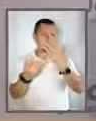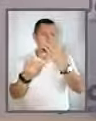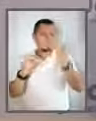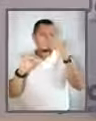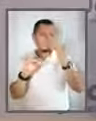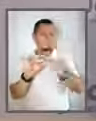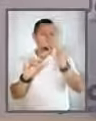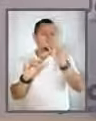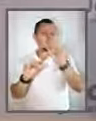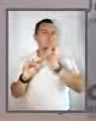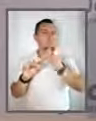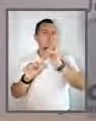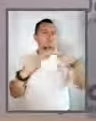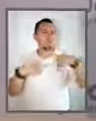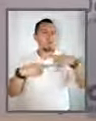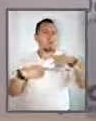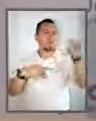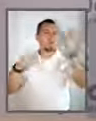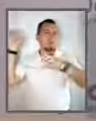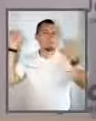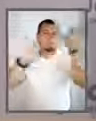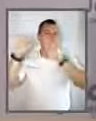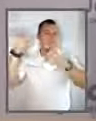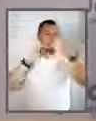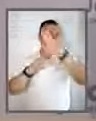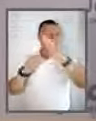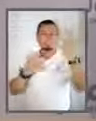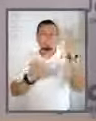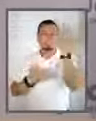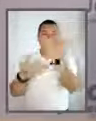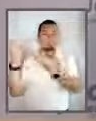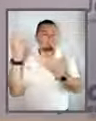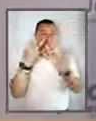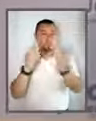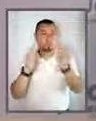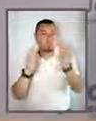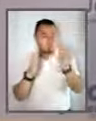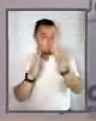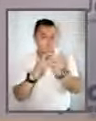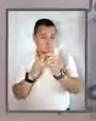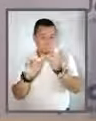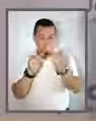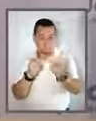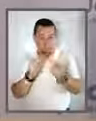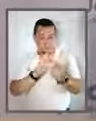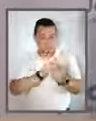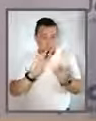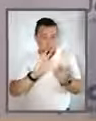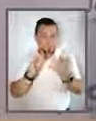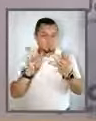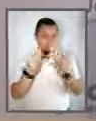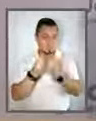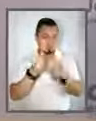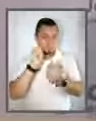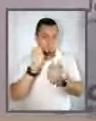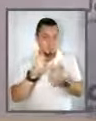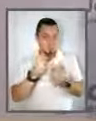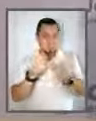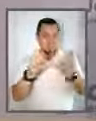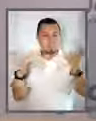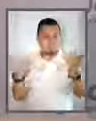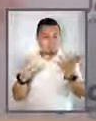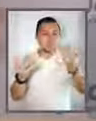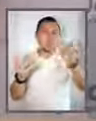precisa, puesto que se considera solamente como prueba rápida en algunos tipos de lenguaje a estas pruebas